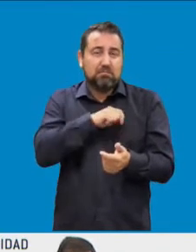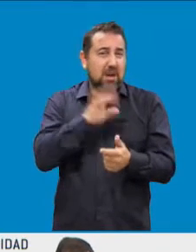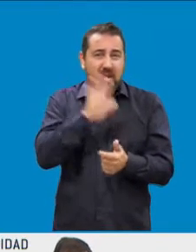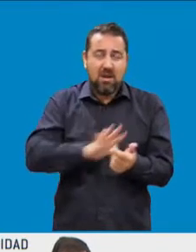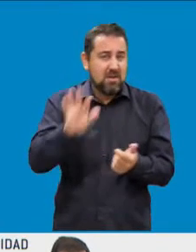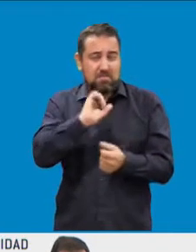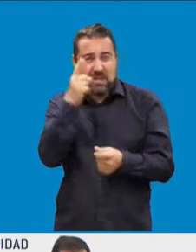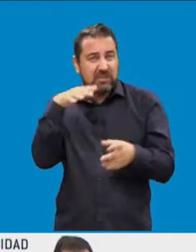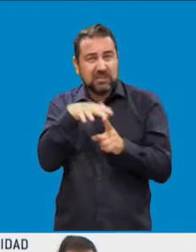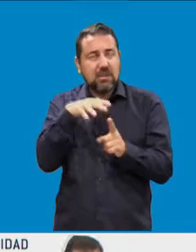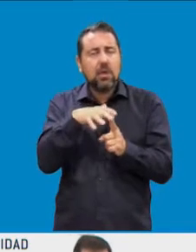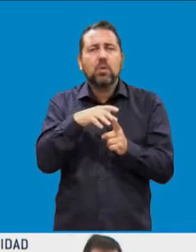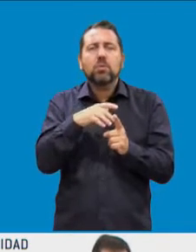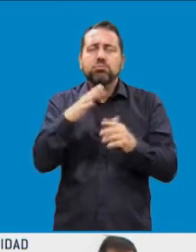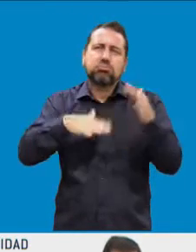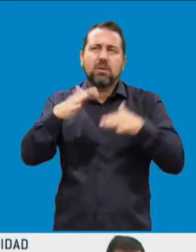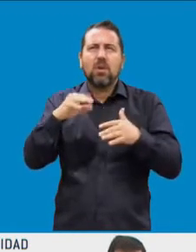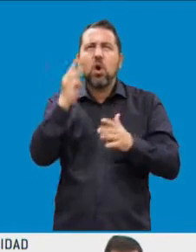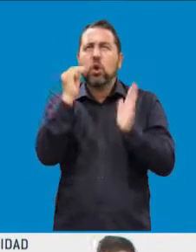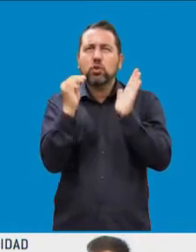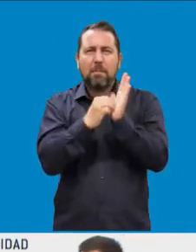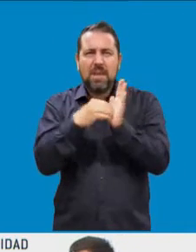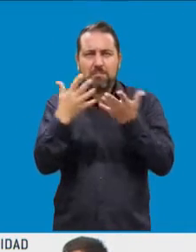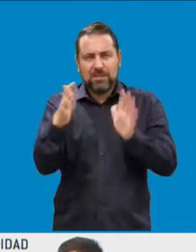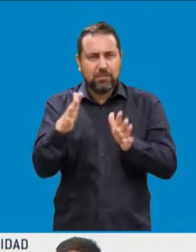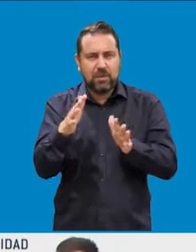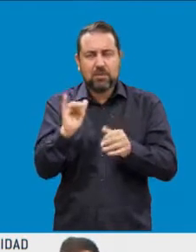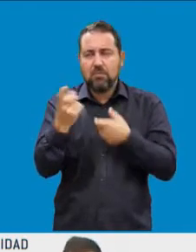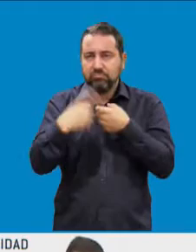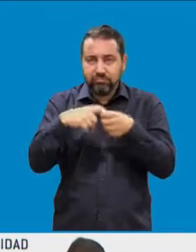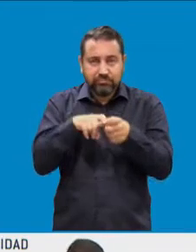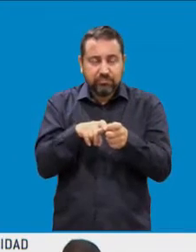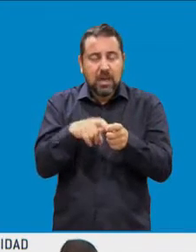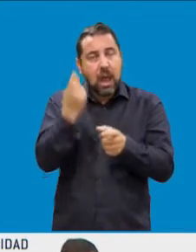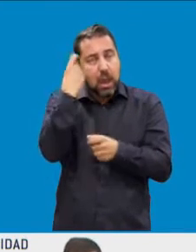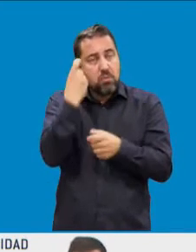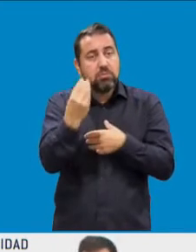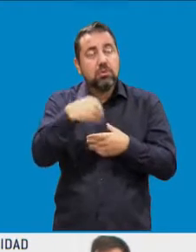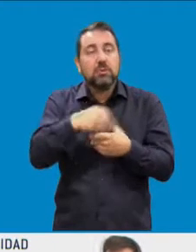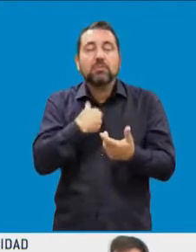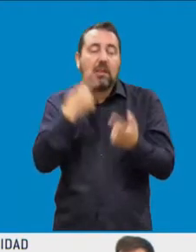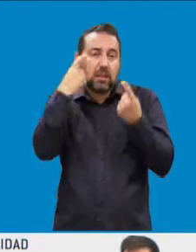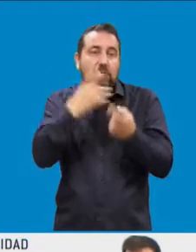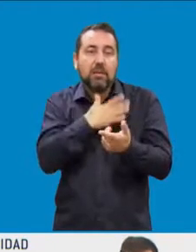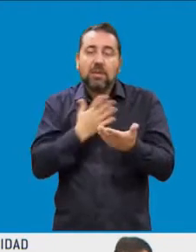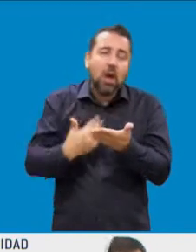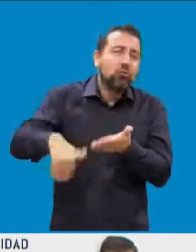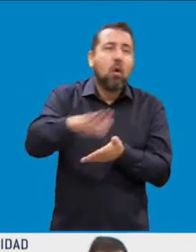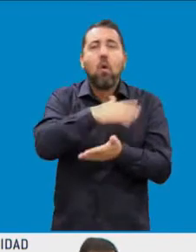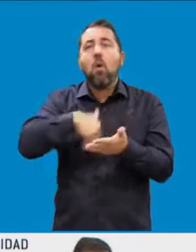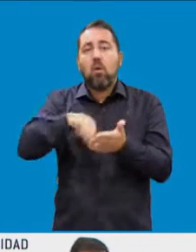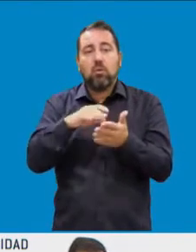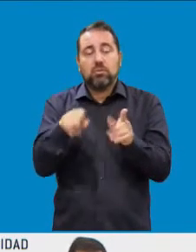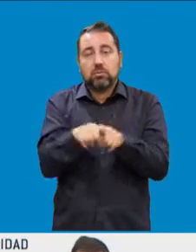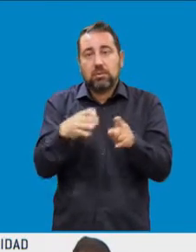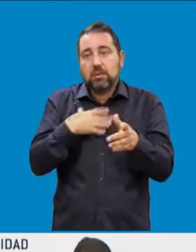con discapacidad en estos momentos de España. Es un número muy elevado, ronda los 8.000 más o menos. Intentamos, como